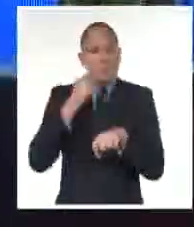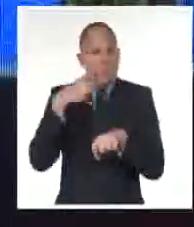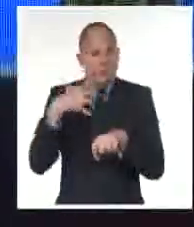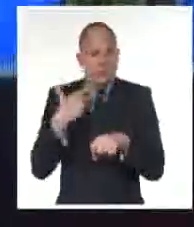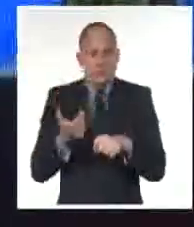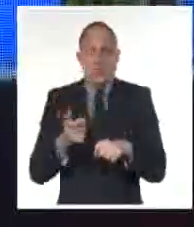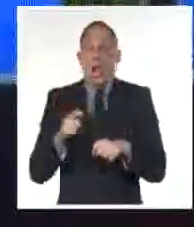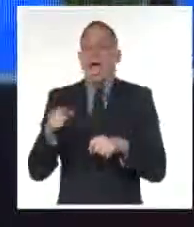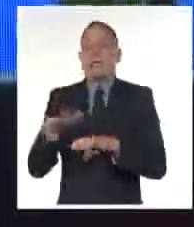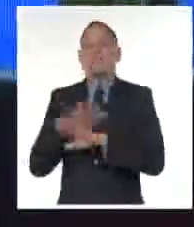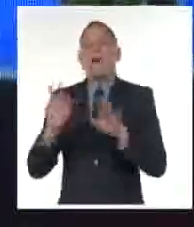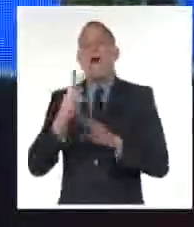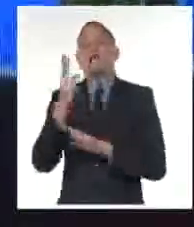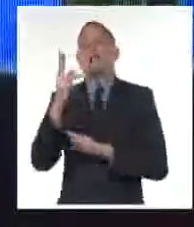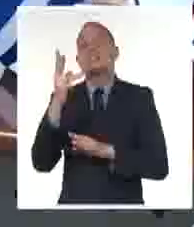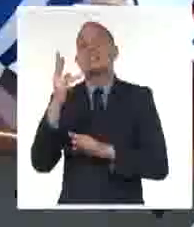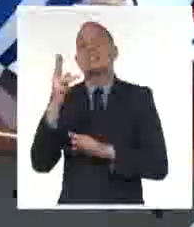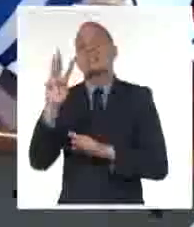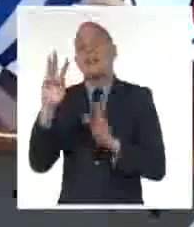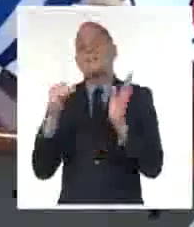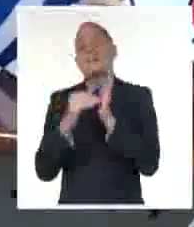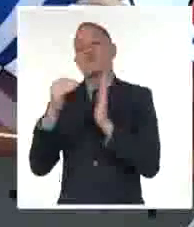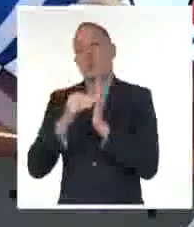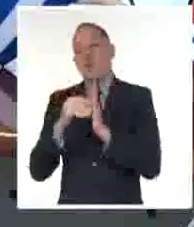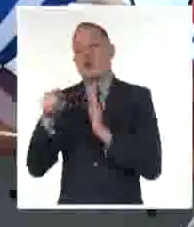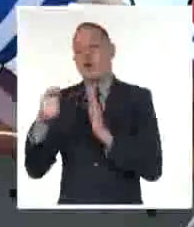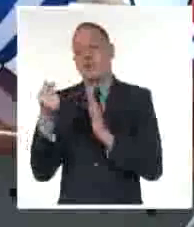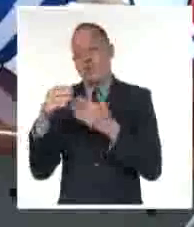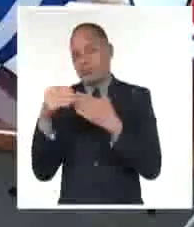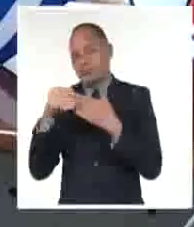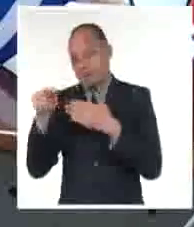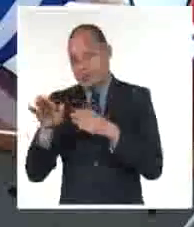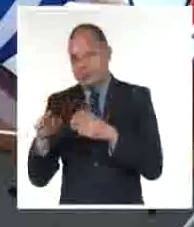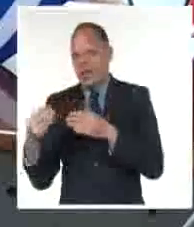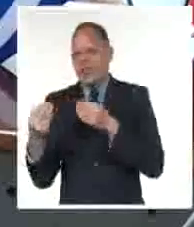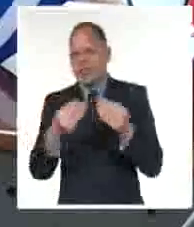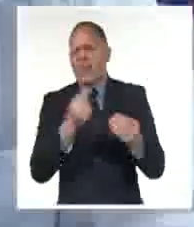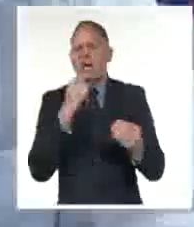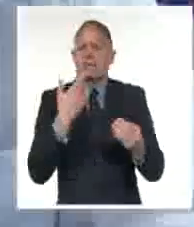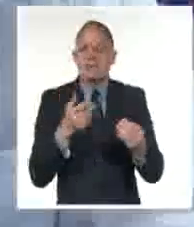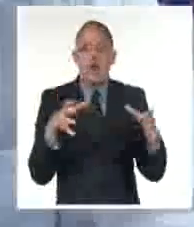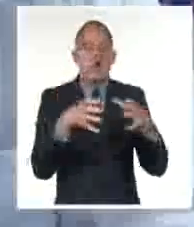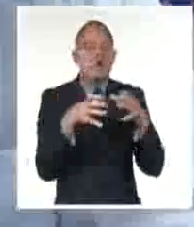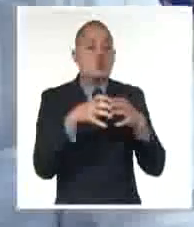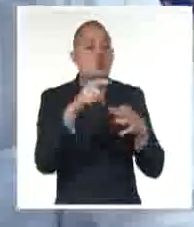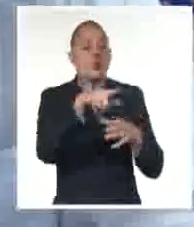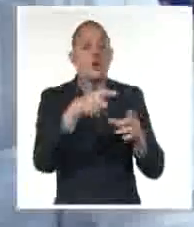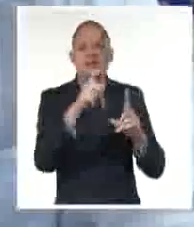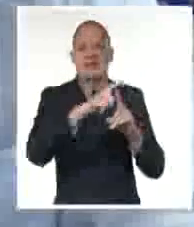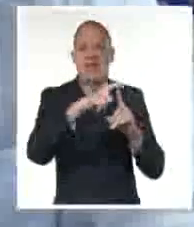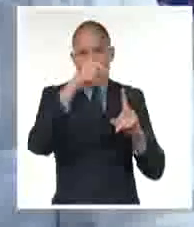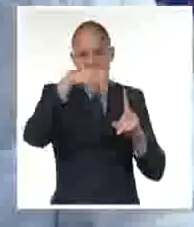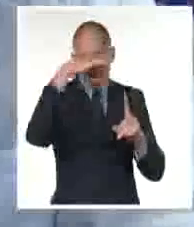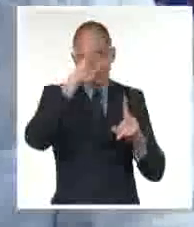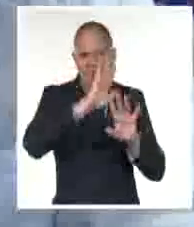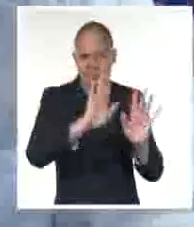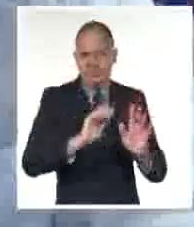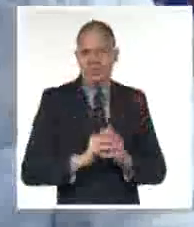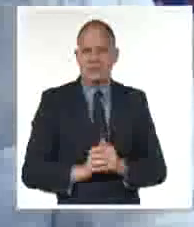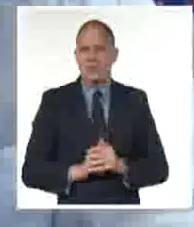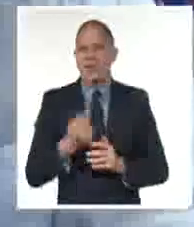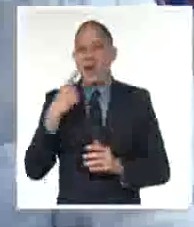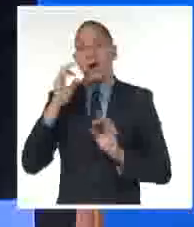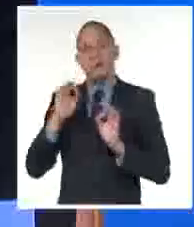donativo de 3 millones de yuanes en material sanitario para el movimiento sindical cubano. Esta es una